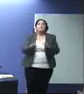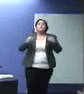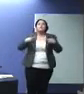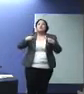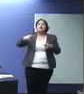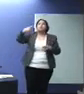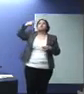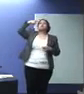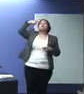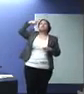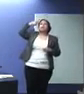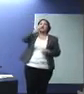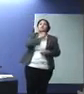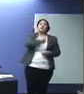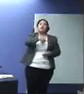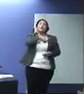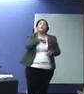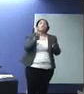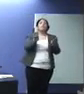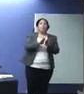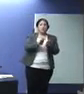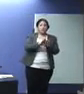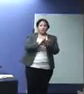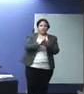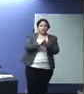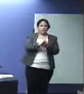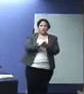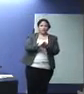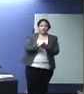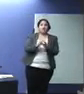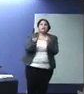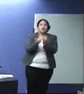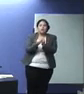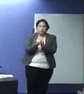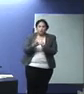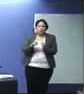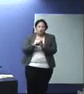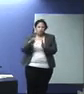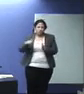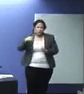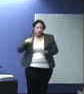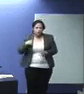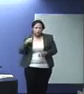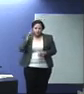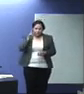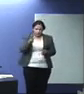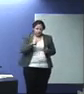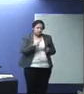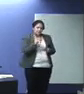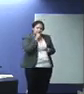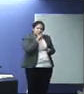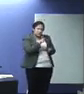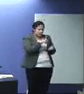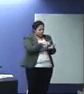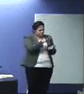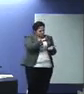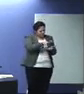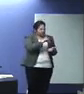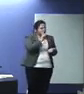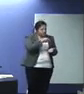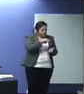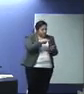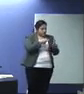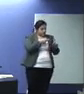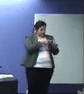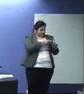personas. Pude hacer un énfasis en el campo interaccional, es decir, yo veía que hay definiciones de discapacidad que las atribuyen al sujeto